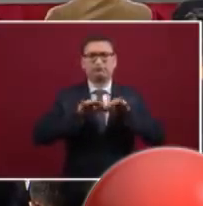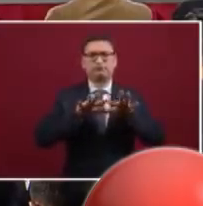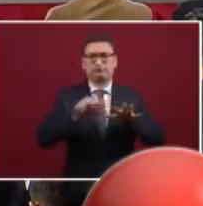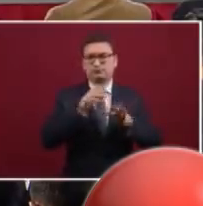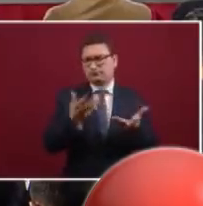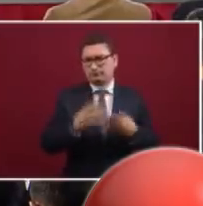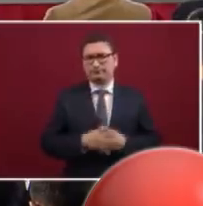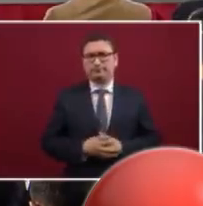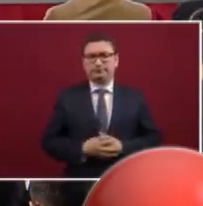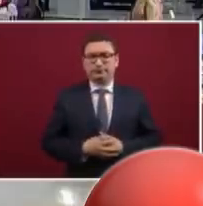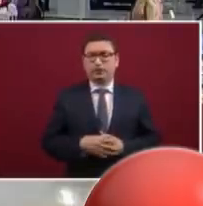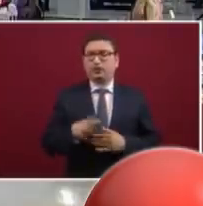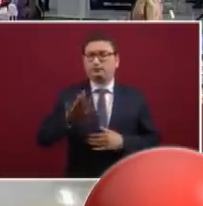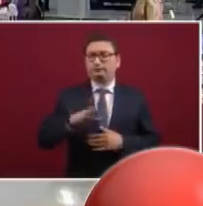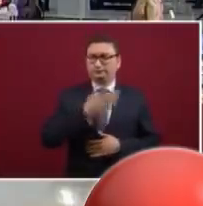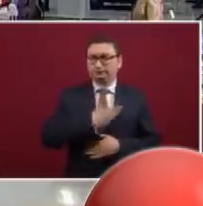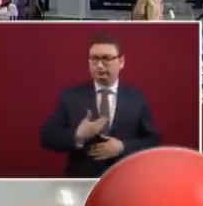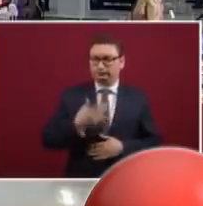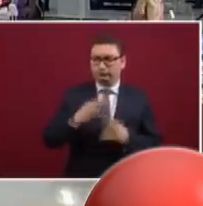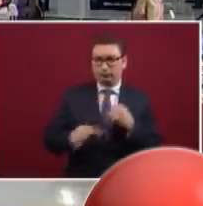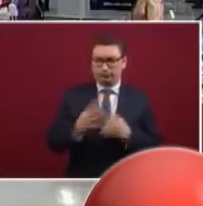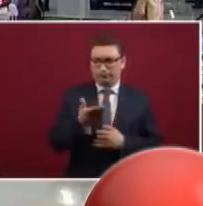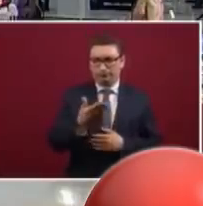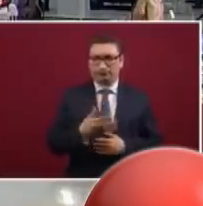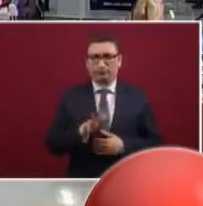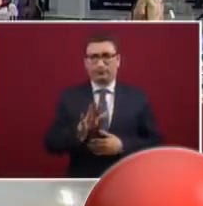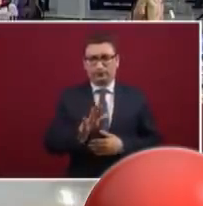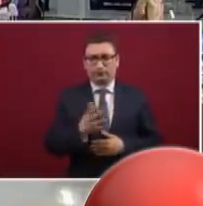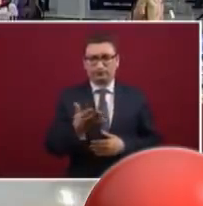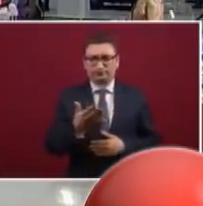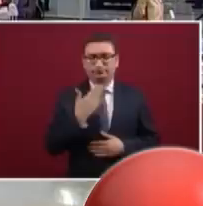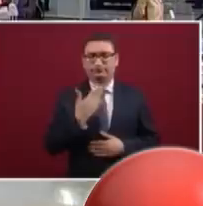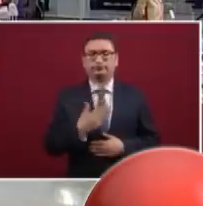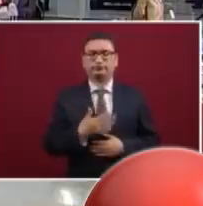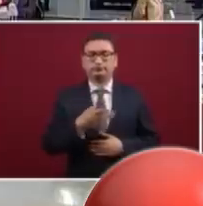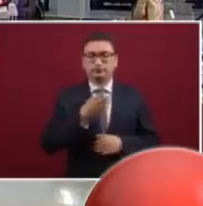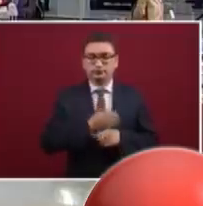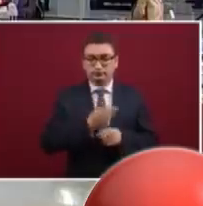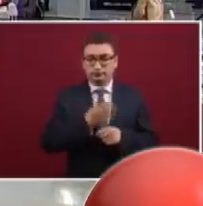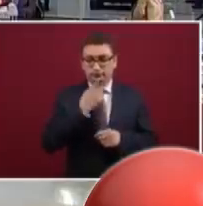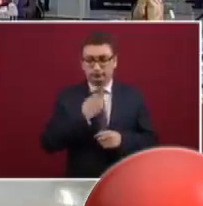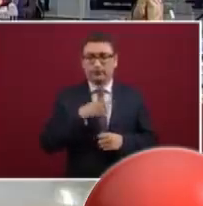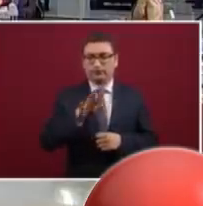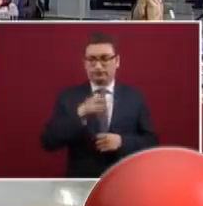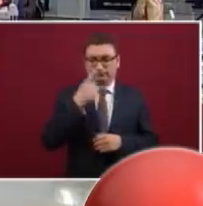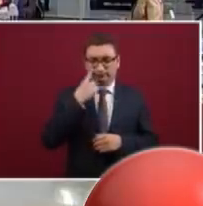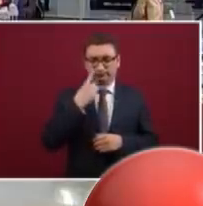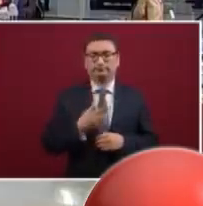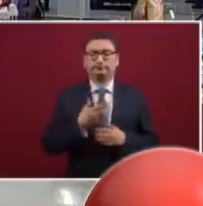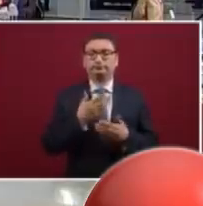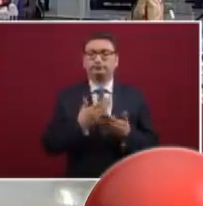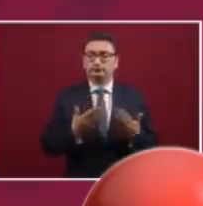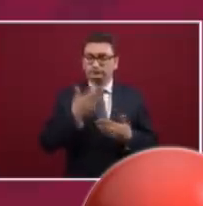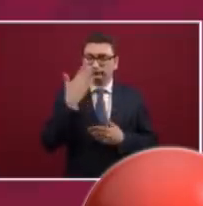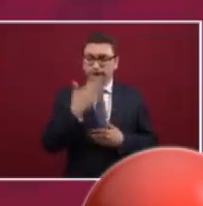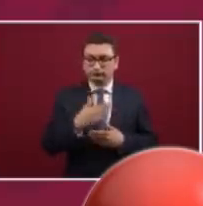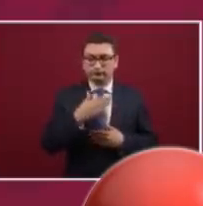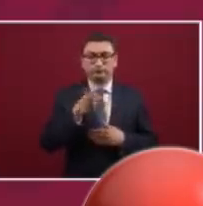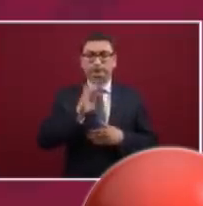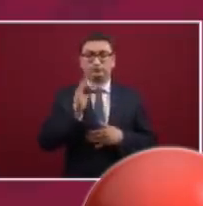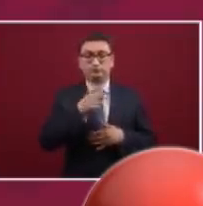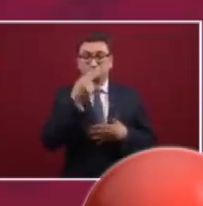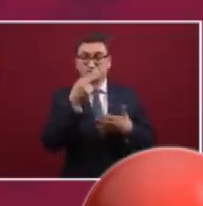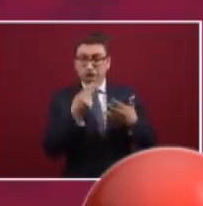Oiga, presidente, pero ya como último, nos habla ahorita Si ahora aparecen